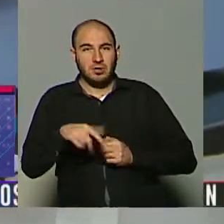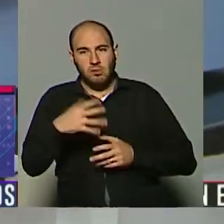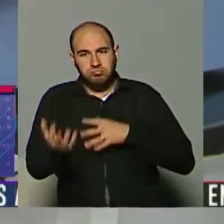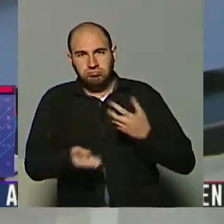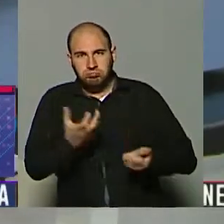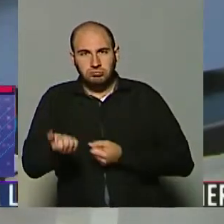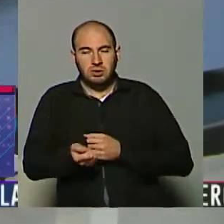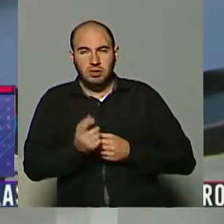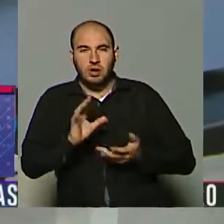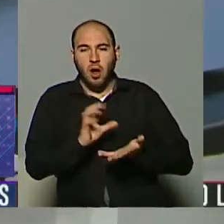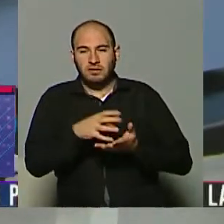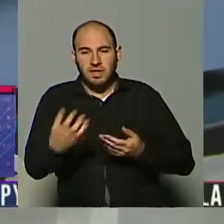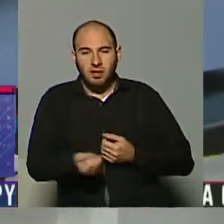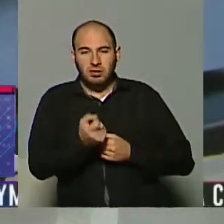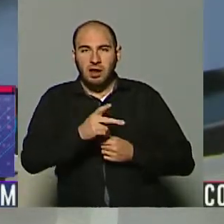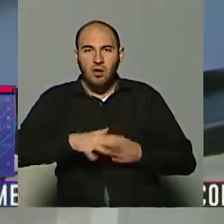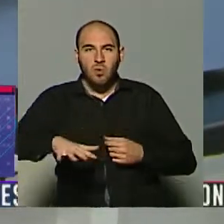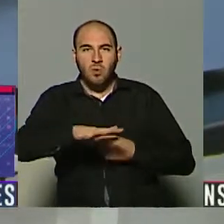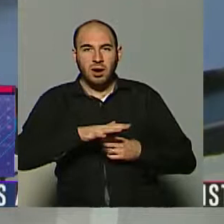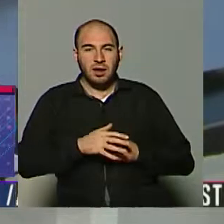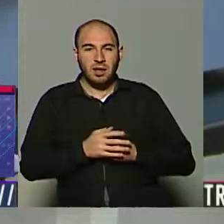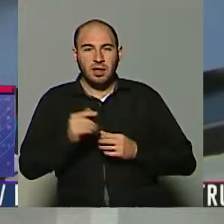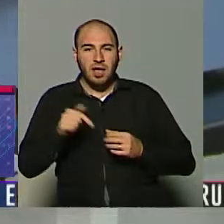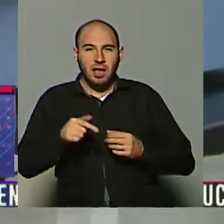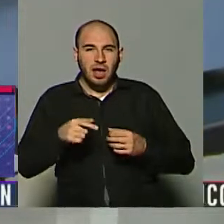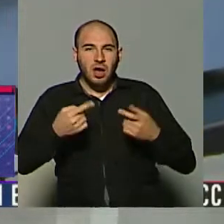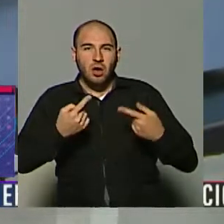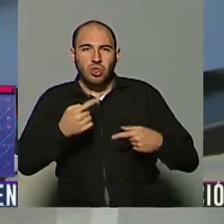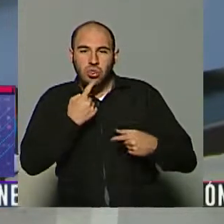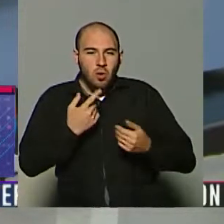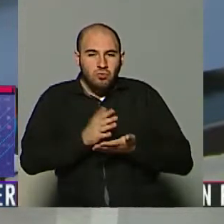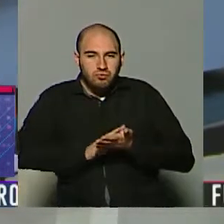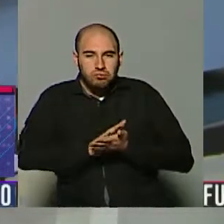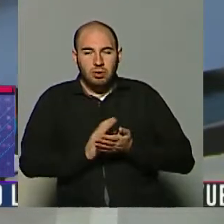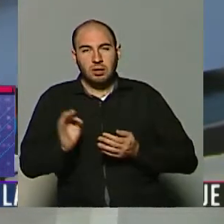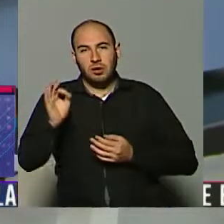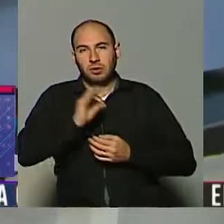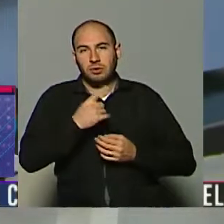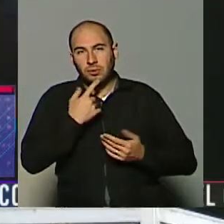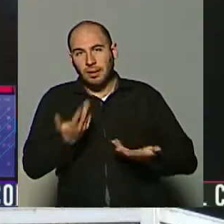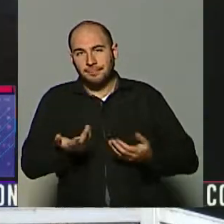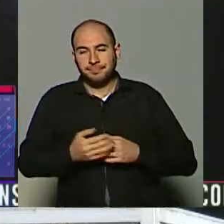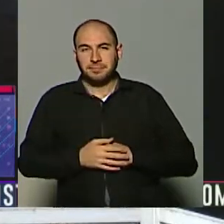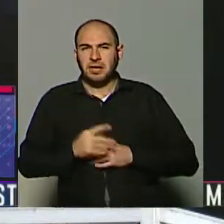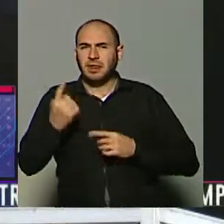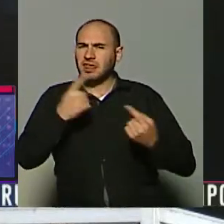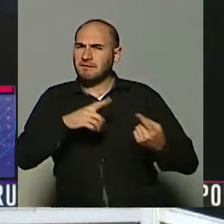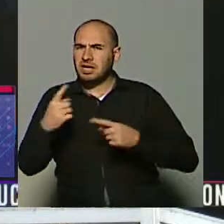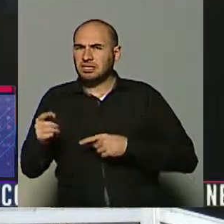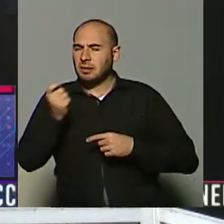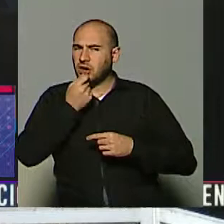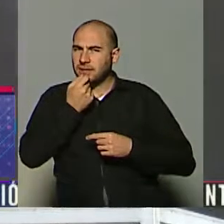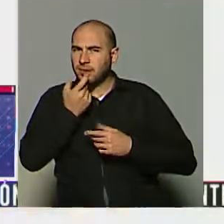encontrando nuestra oficina como un ámbito para saldar alguna de sus dudas o inquietudes. ¿Hay diferencias, por